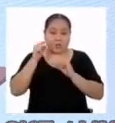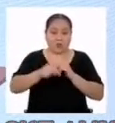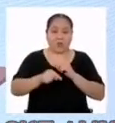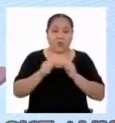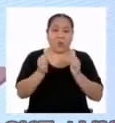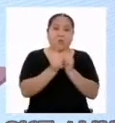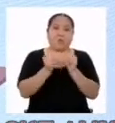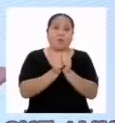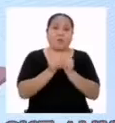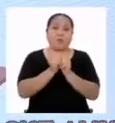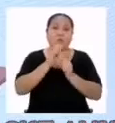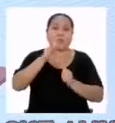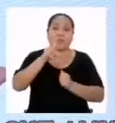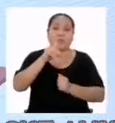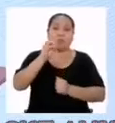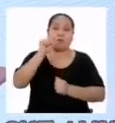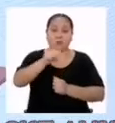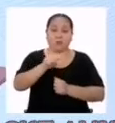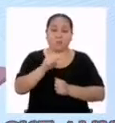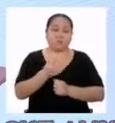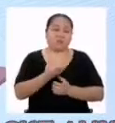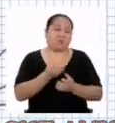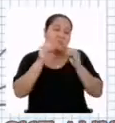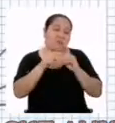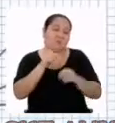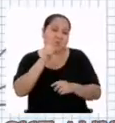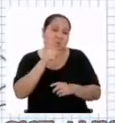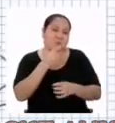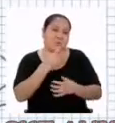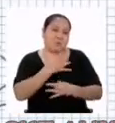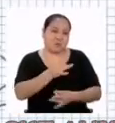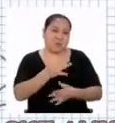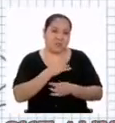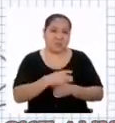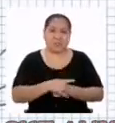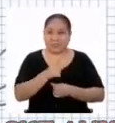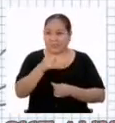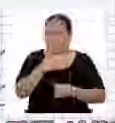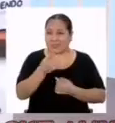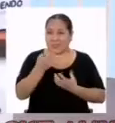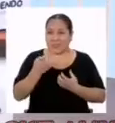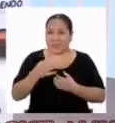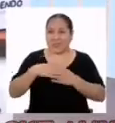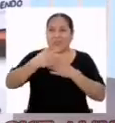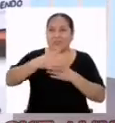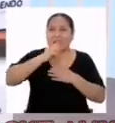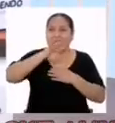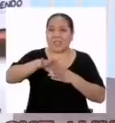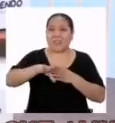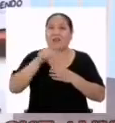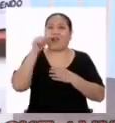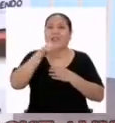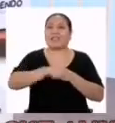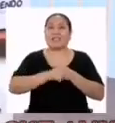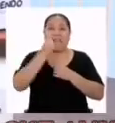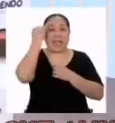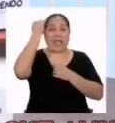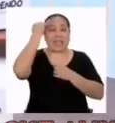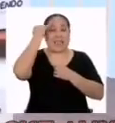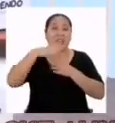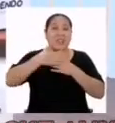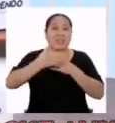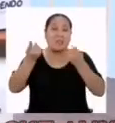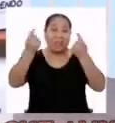blog pueden crear algo muy interesante. Pero ¿qué les parece si les digo qué es ese algo después de